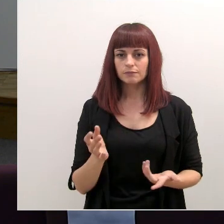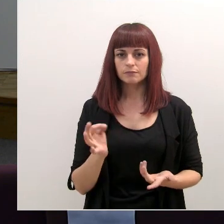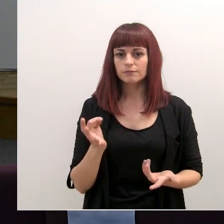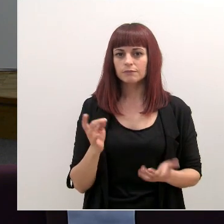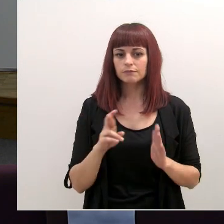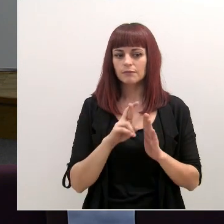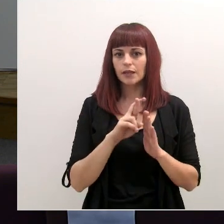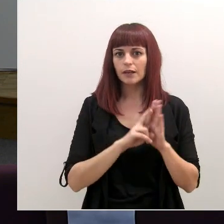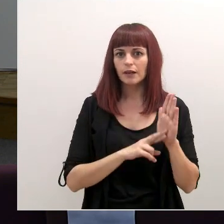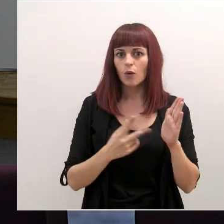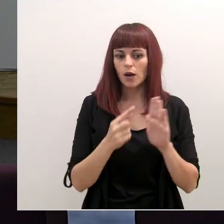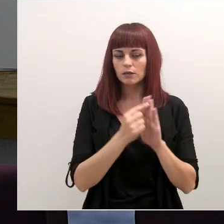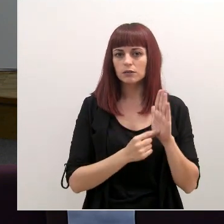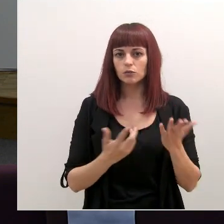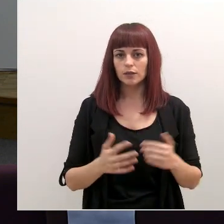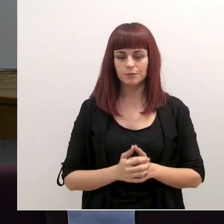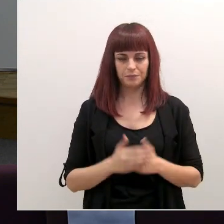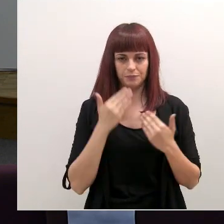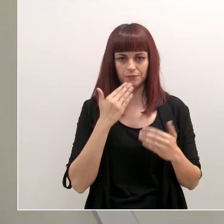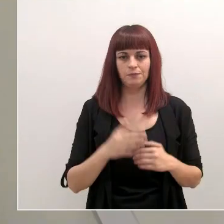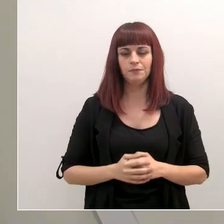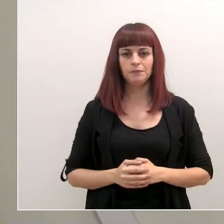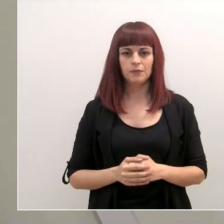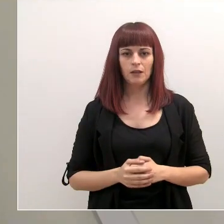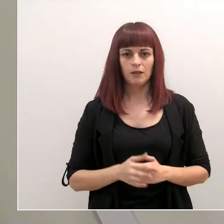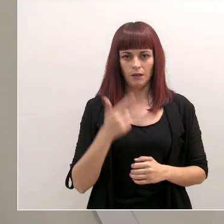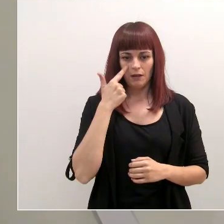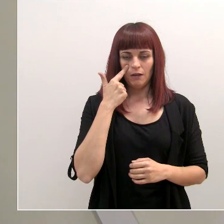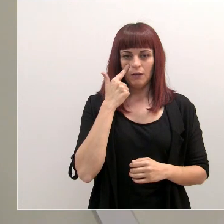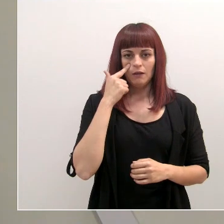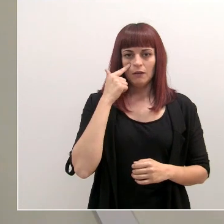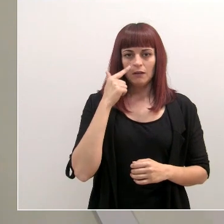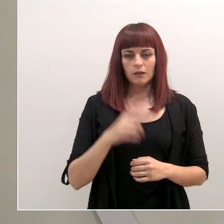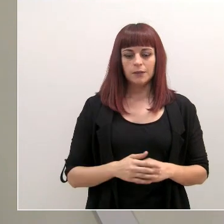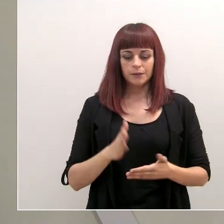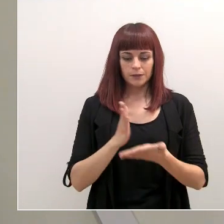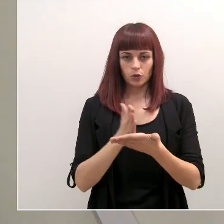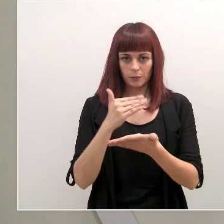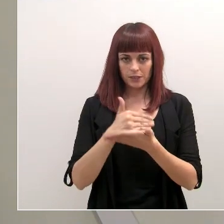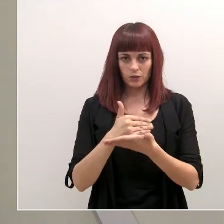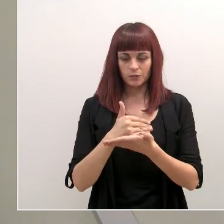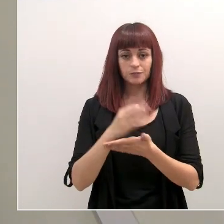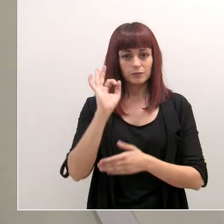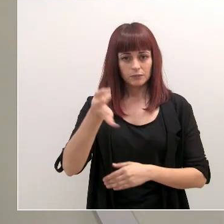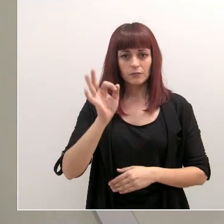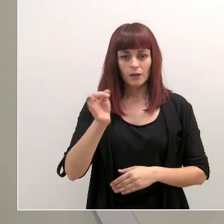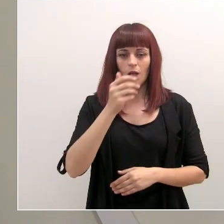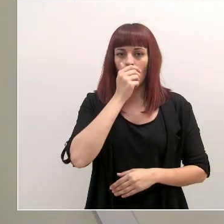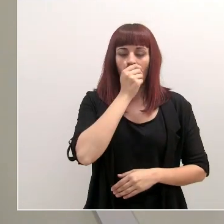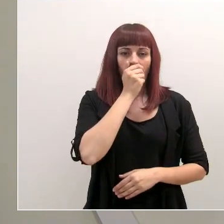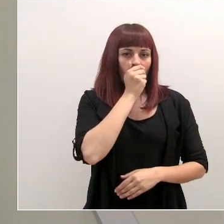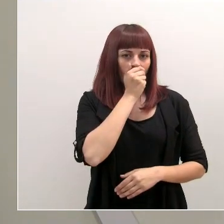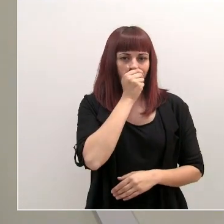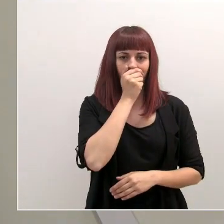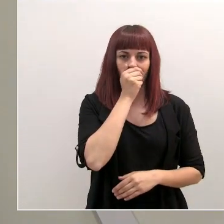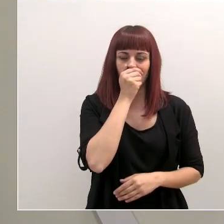¿qué regla habría ahí? Vale. Gracias. Vamos por parte. Primero, Torre Pacheco. Es cierto que lo que está estudiando ahora mismo Salud